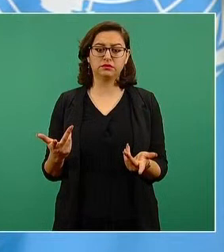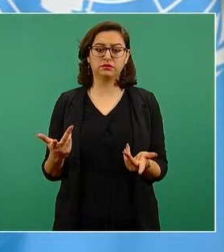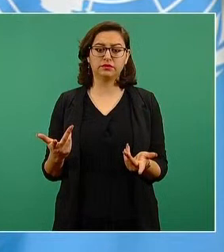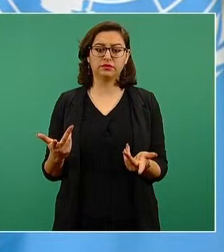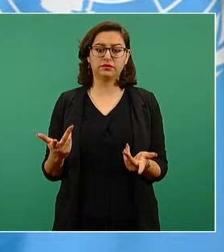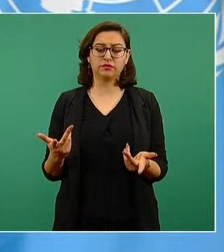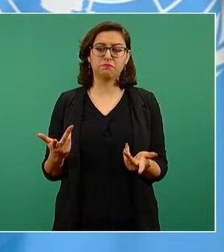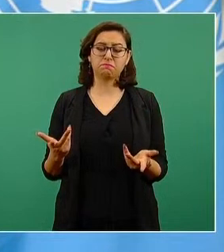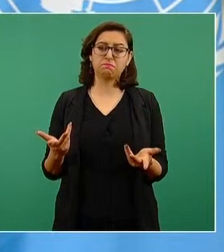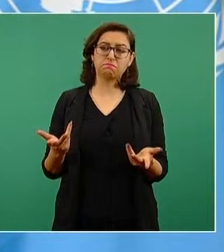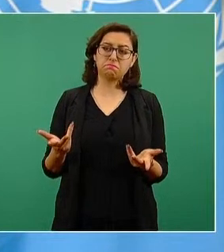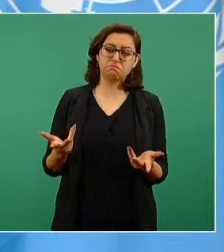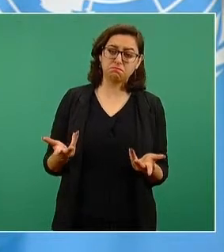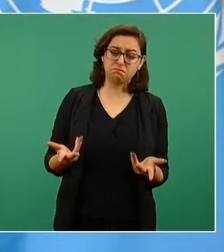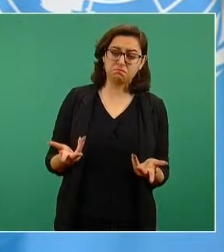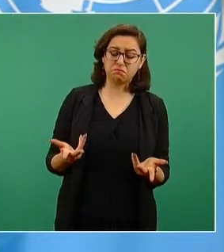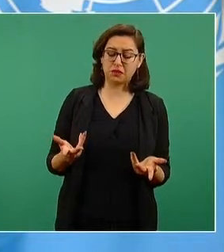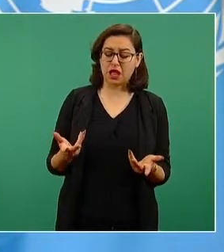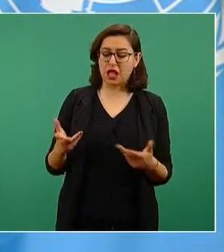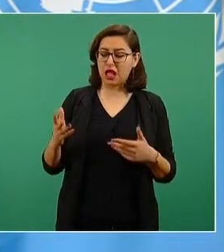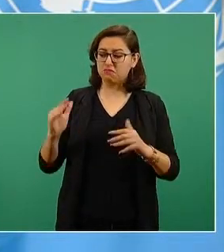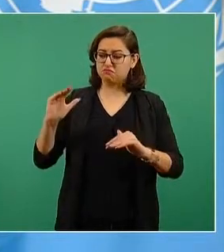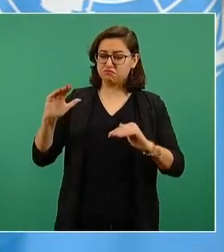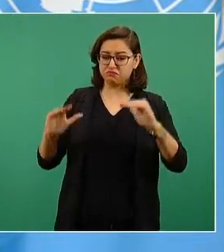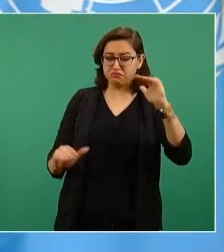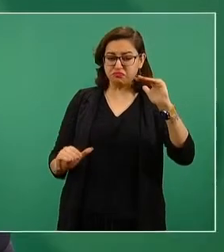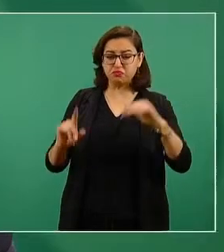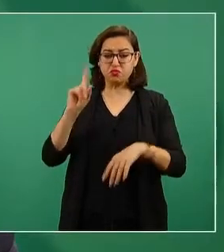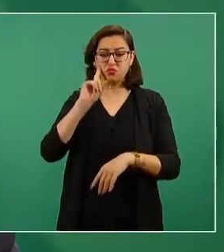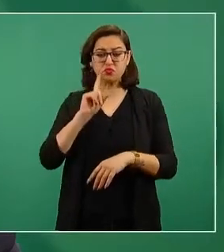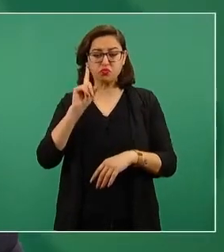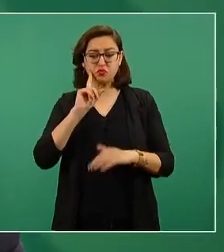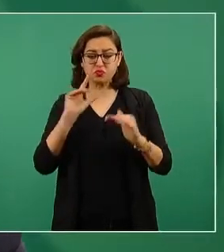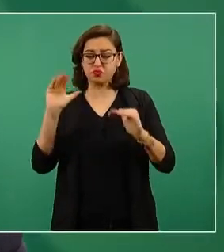desprendido del hecho